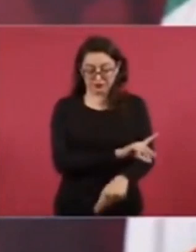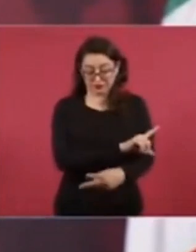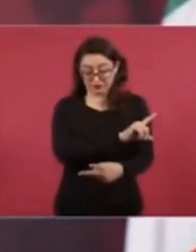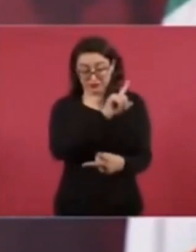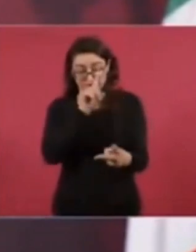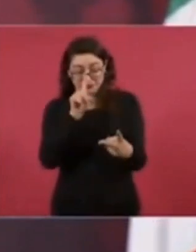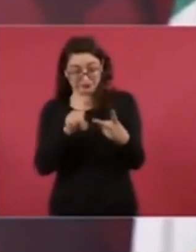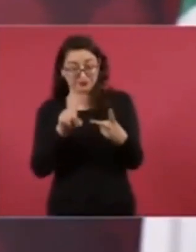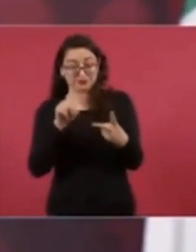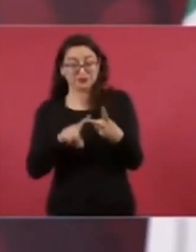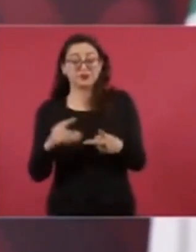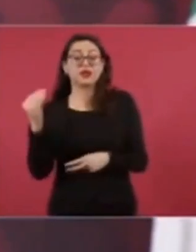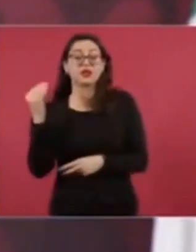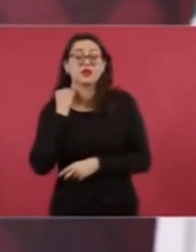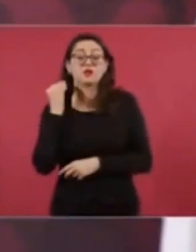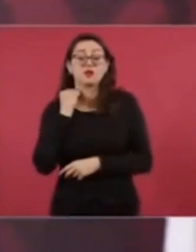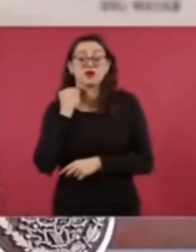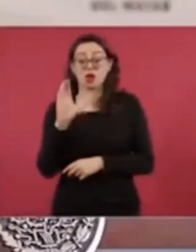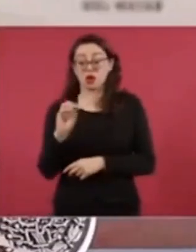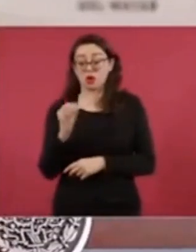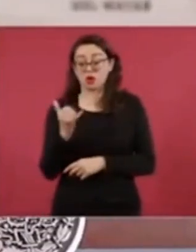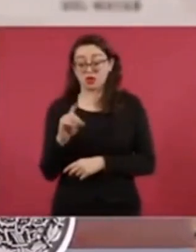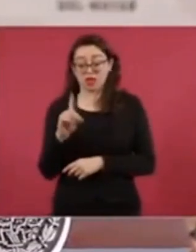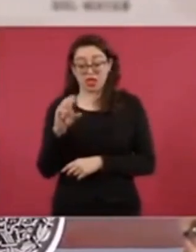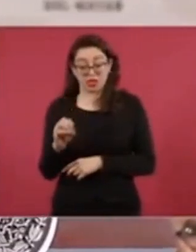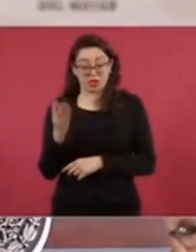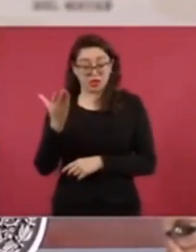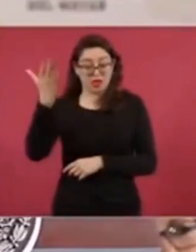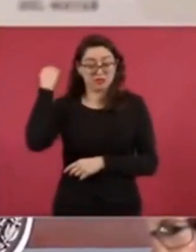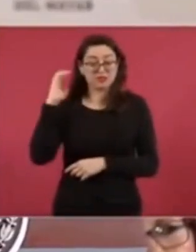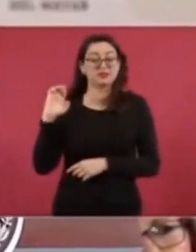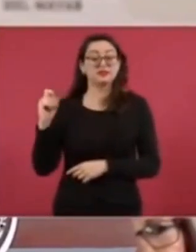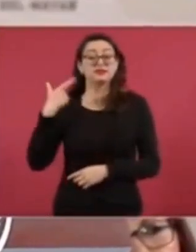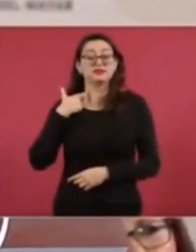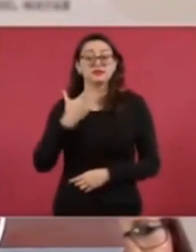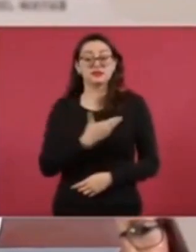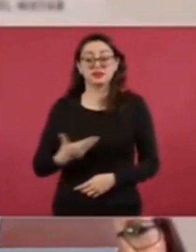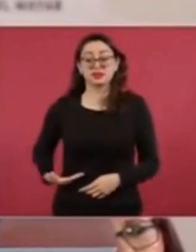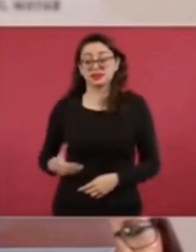Collado, al abogado de Salinas de Gortari,